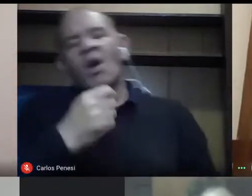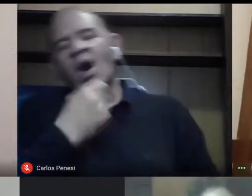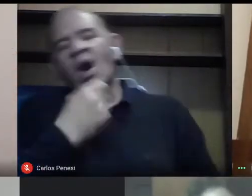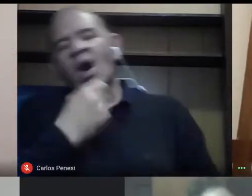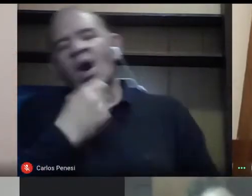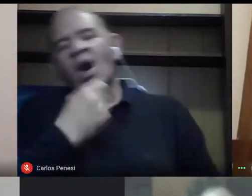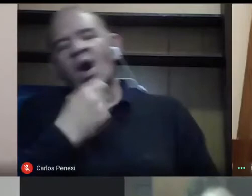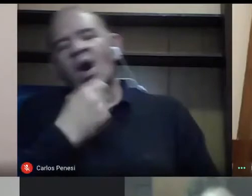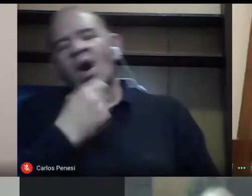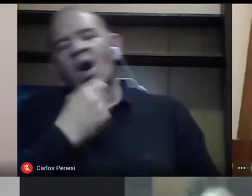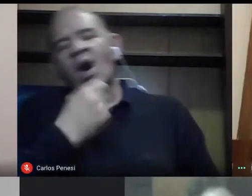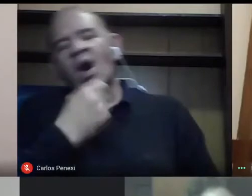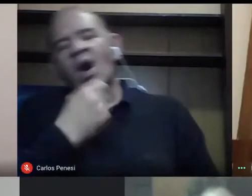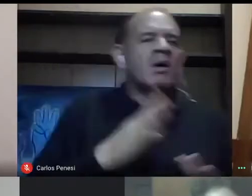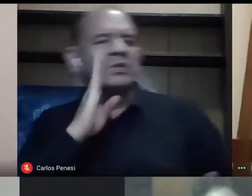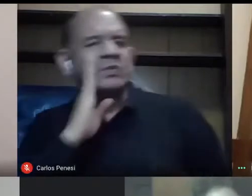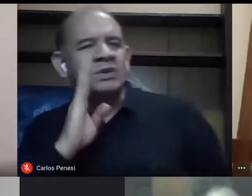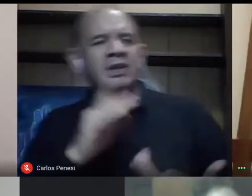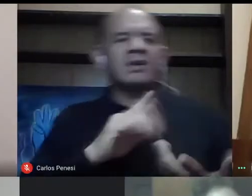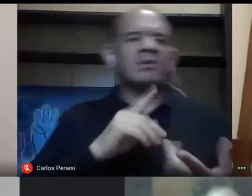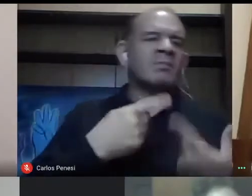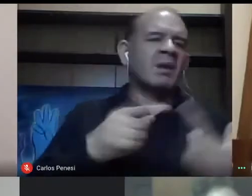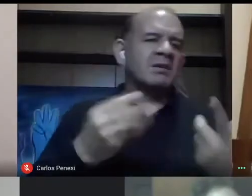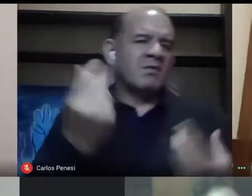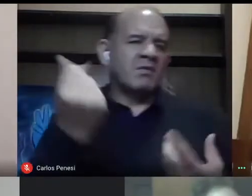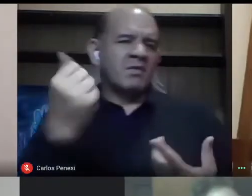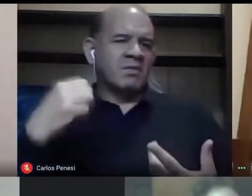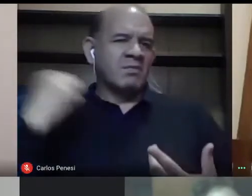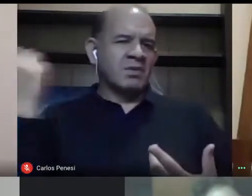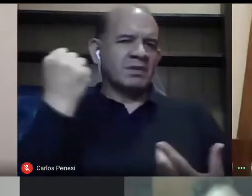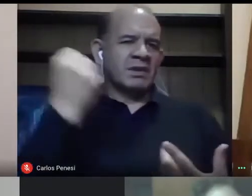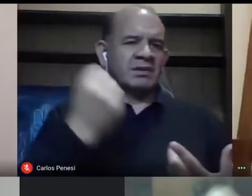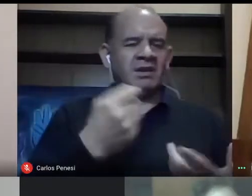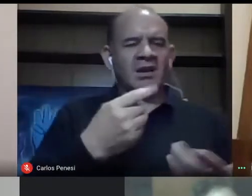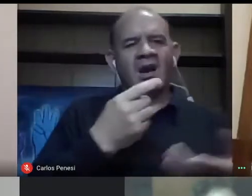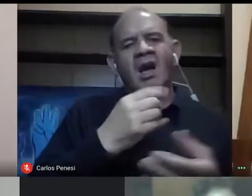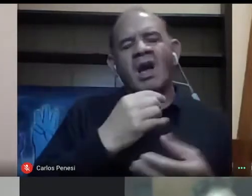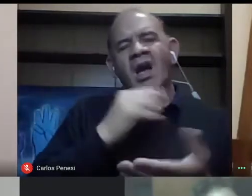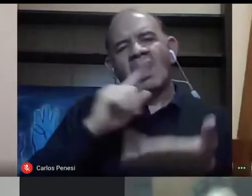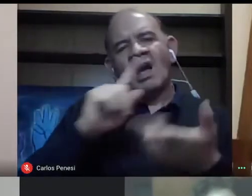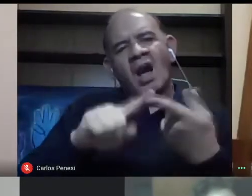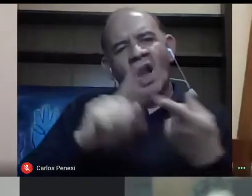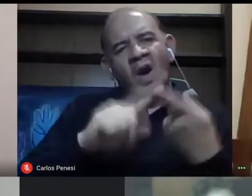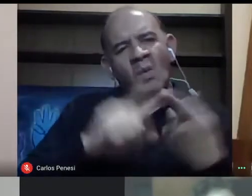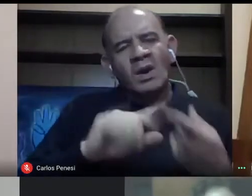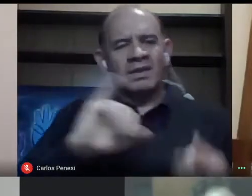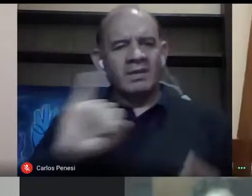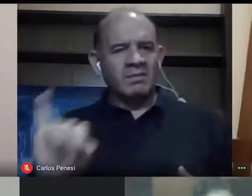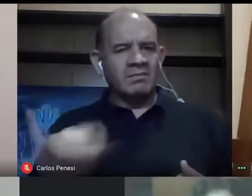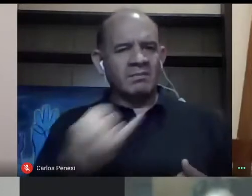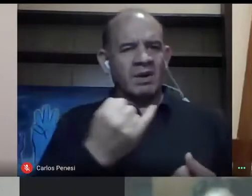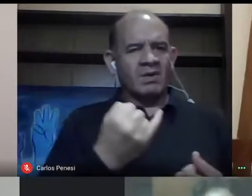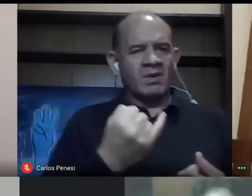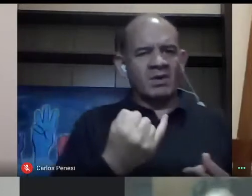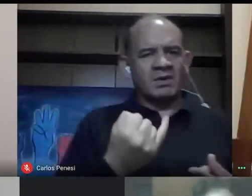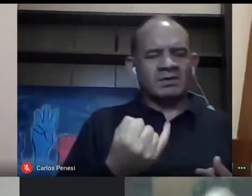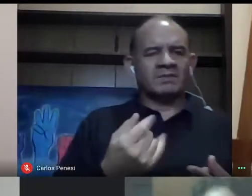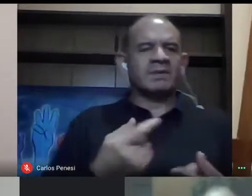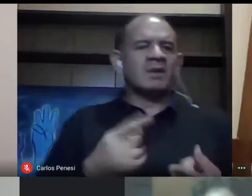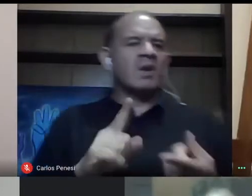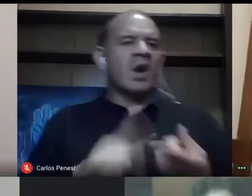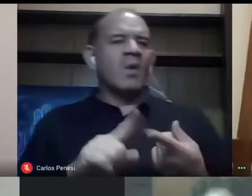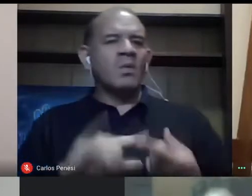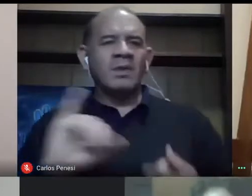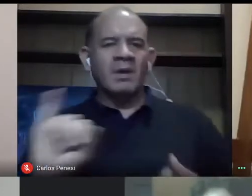un tratado, con una recomendación resolvemos todo, y sabemos que una recomendación es un hermoso documento que no genera cambios legales, pero